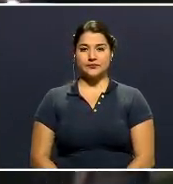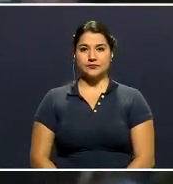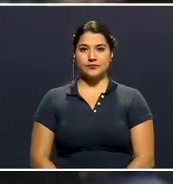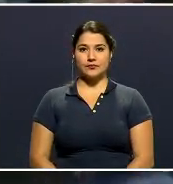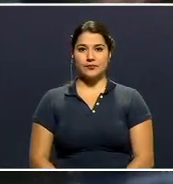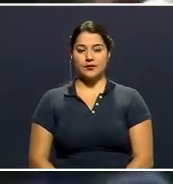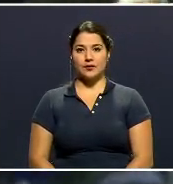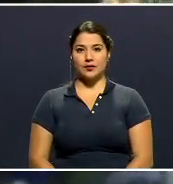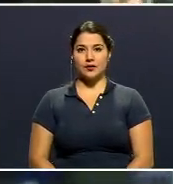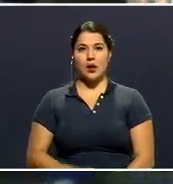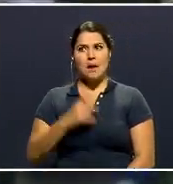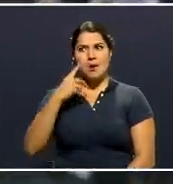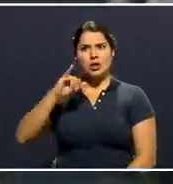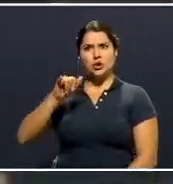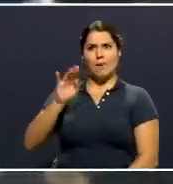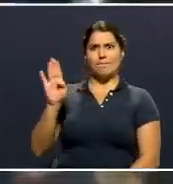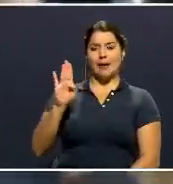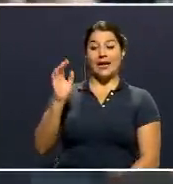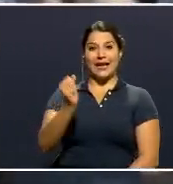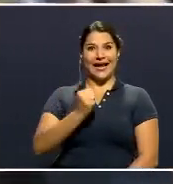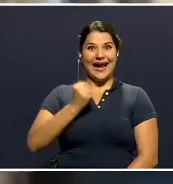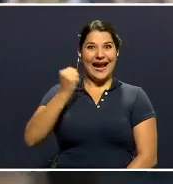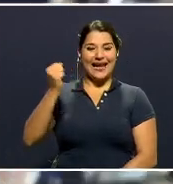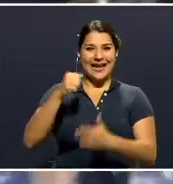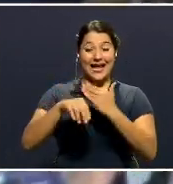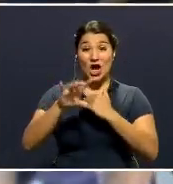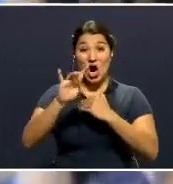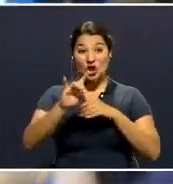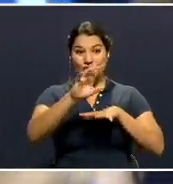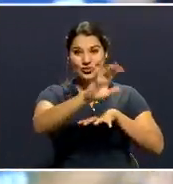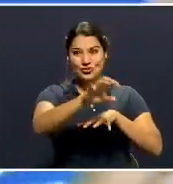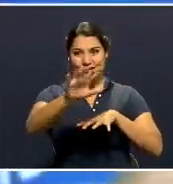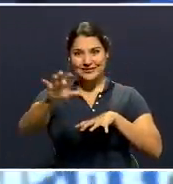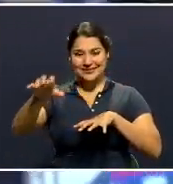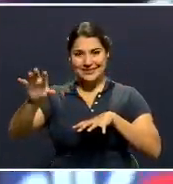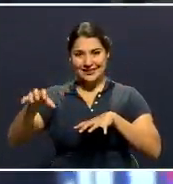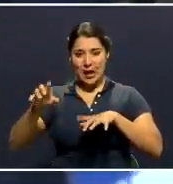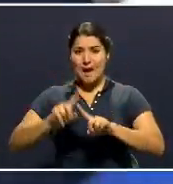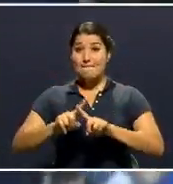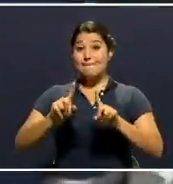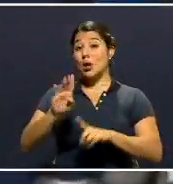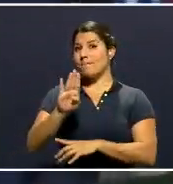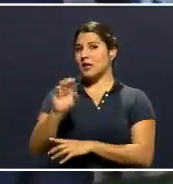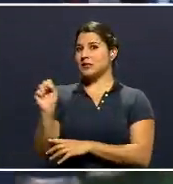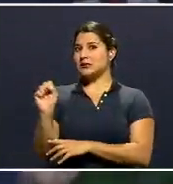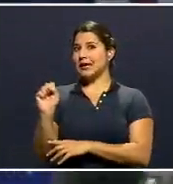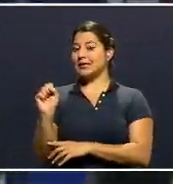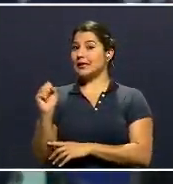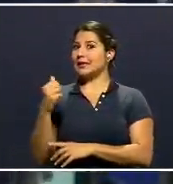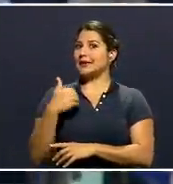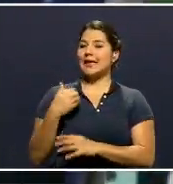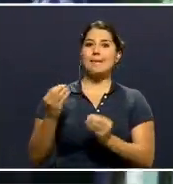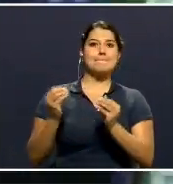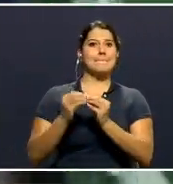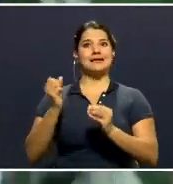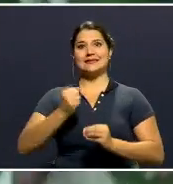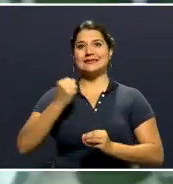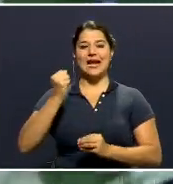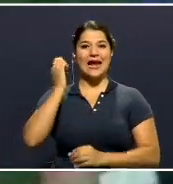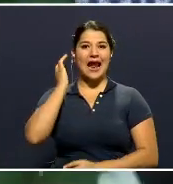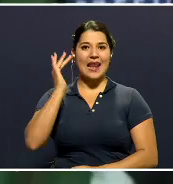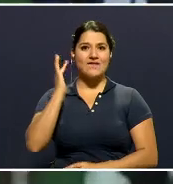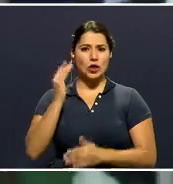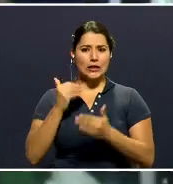Un resucitado Joe Biden gana al menos en 8 estados en el supermartes, pero Bernie Sanders se lleva el premio gordo,